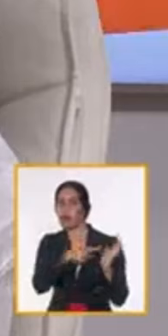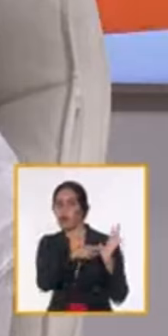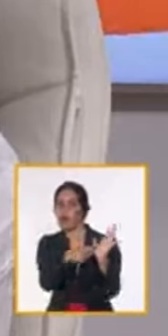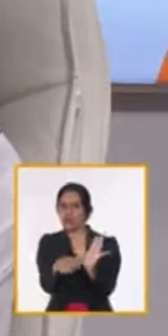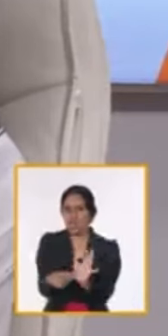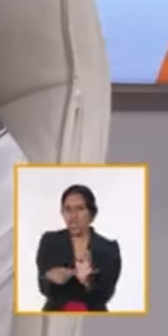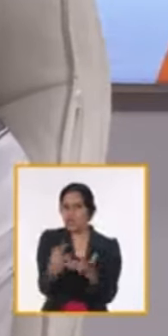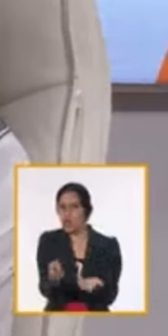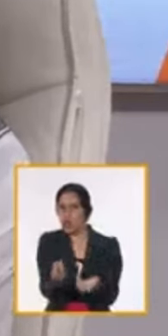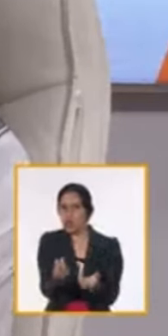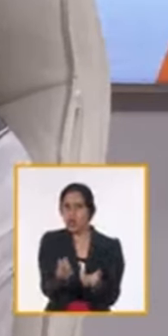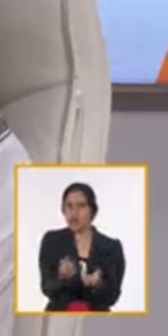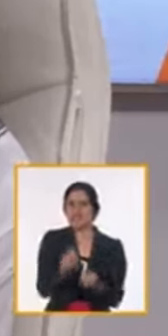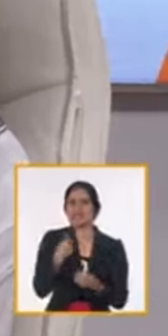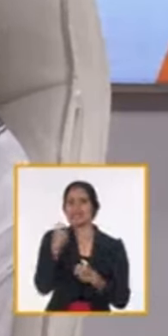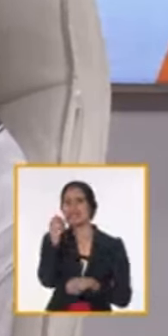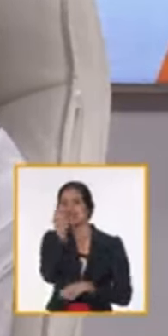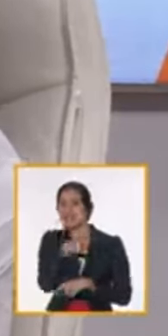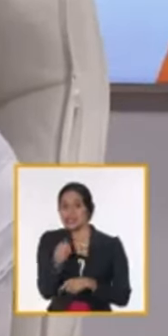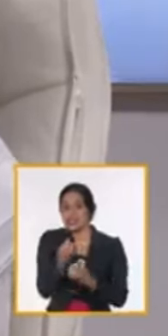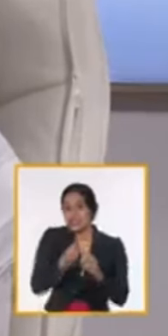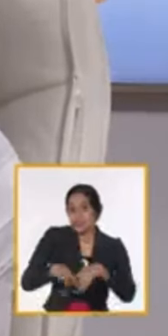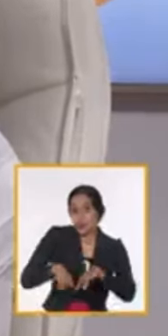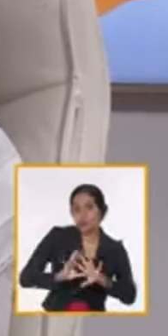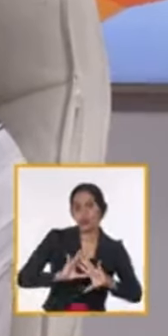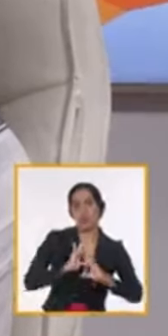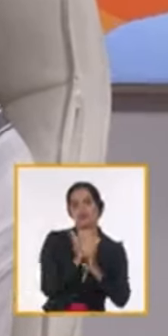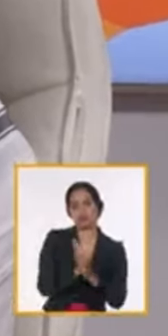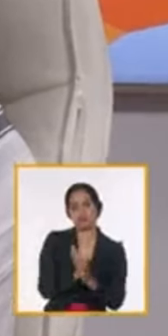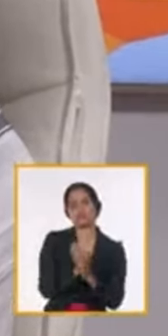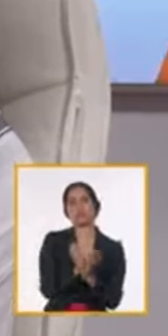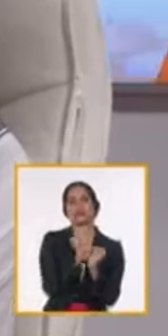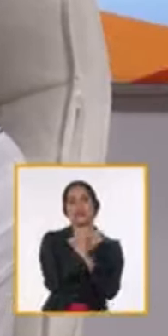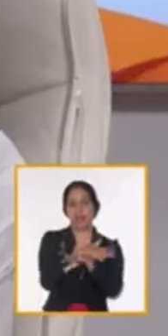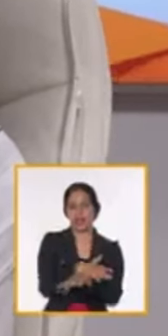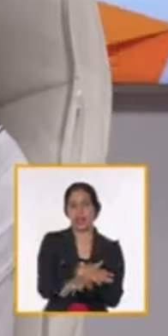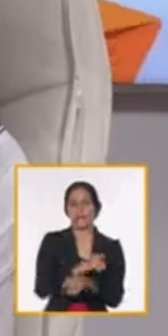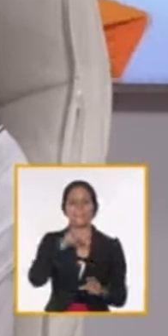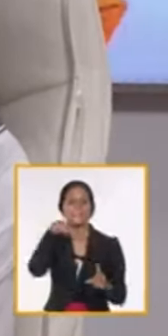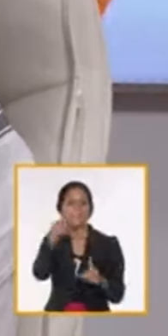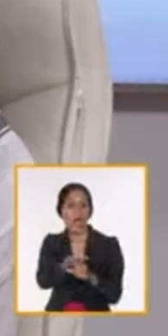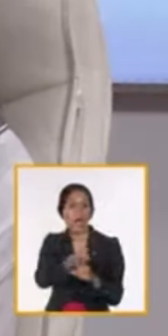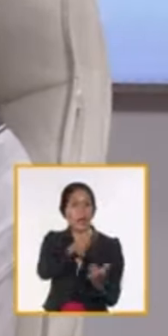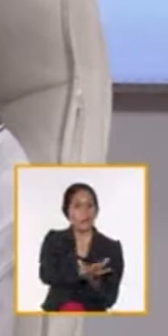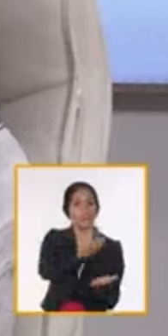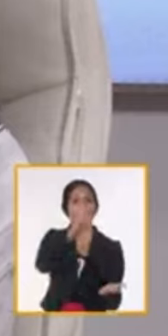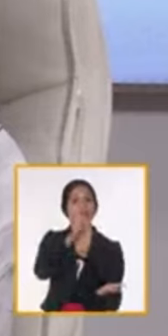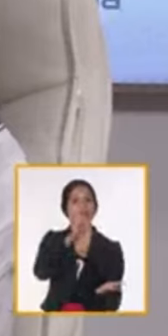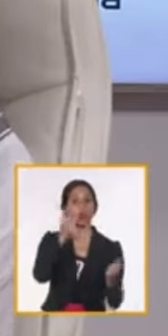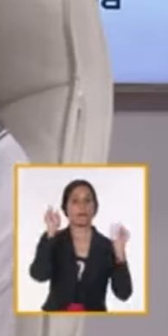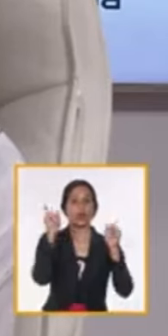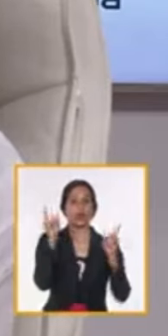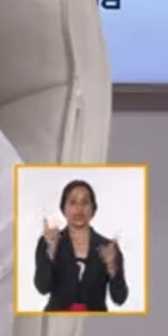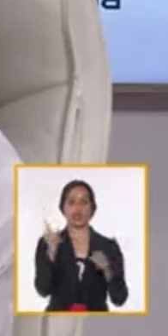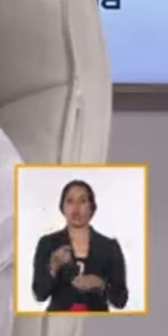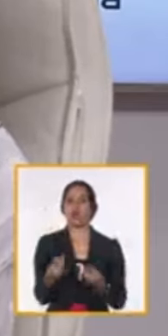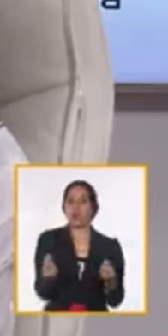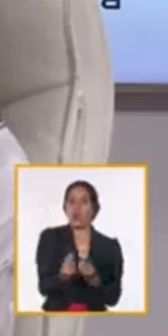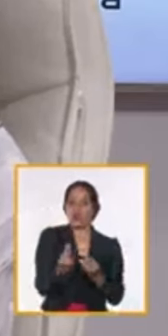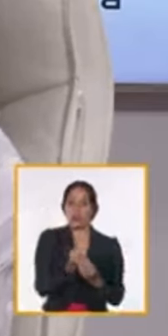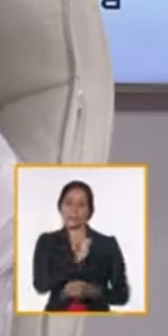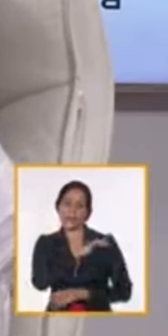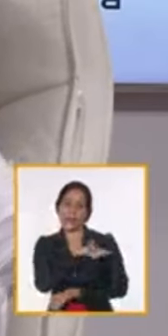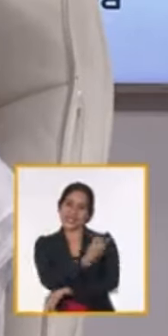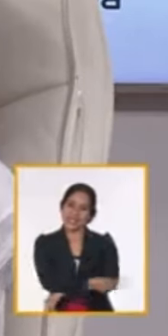una conciencia política muy clara y un compromiso político, no solamente con Palestina, sino